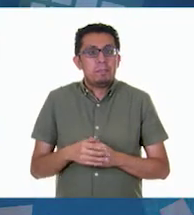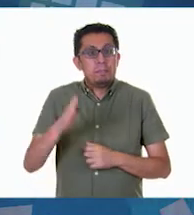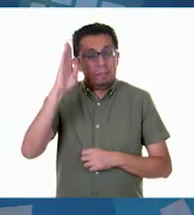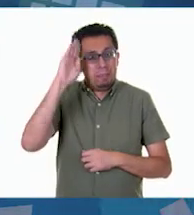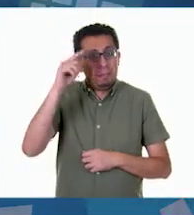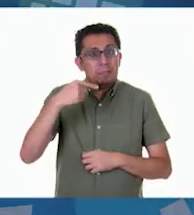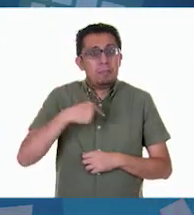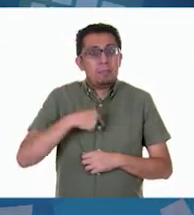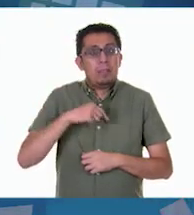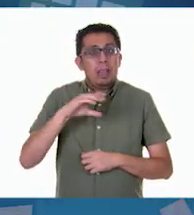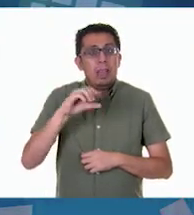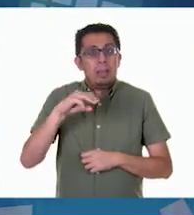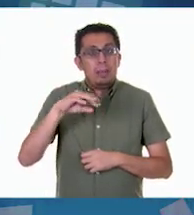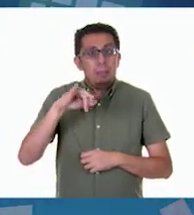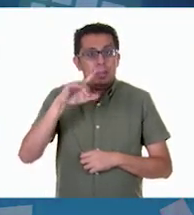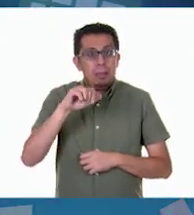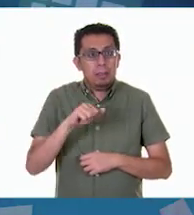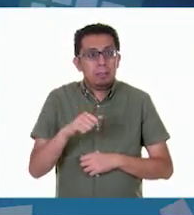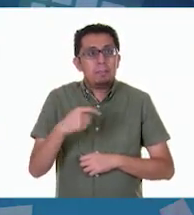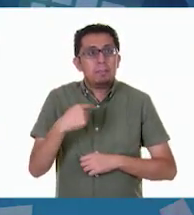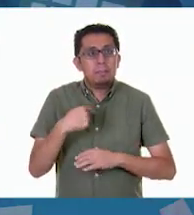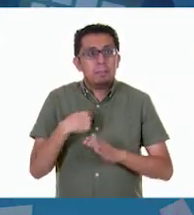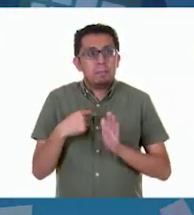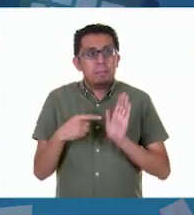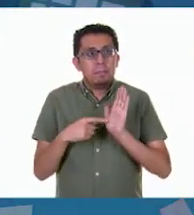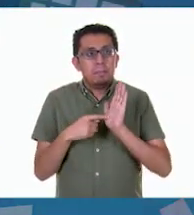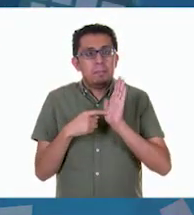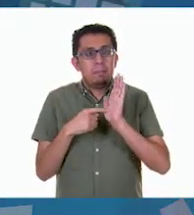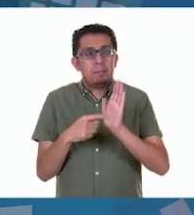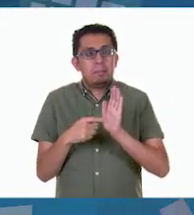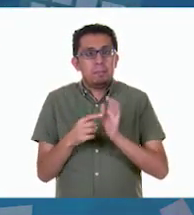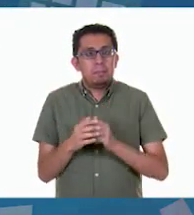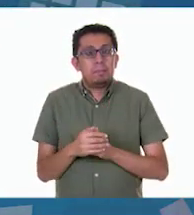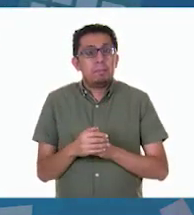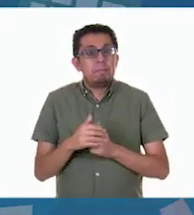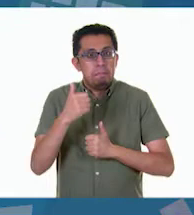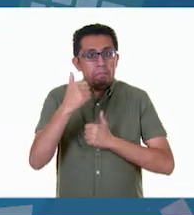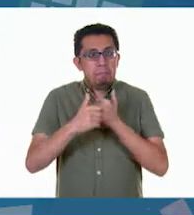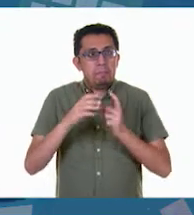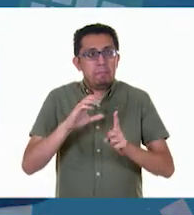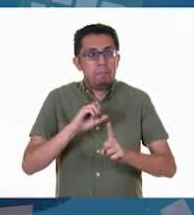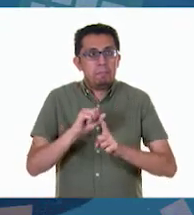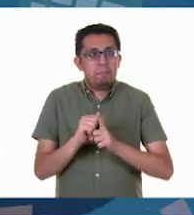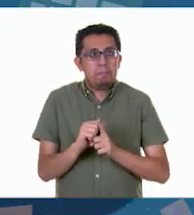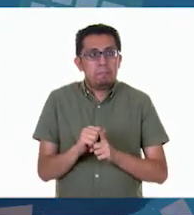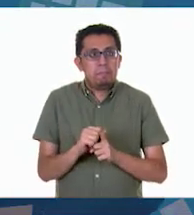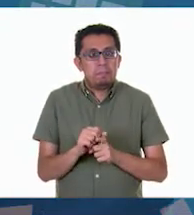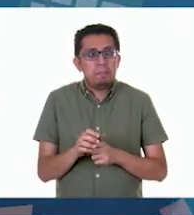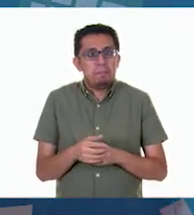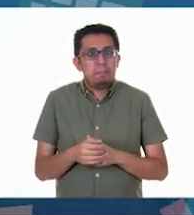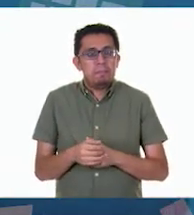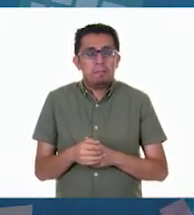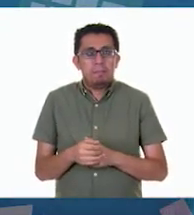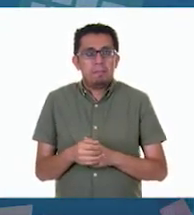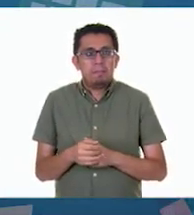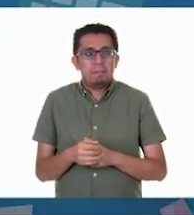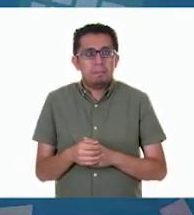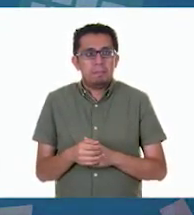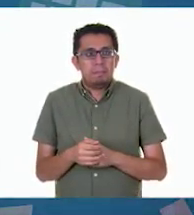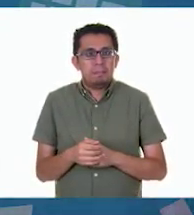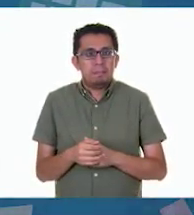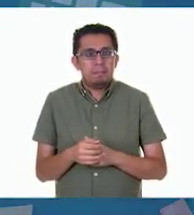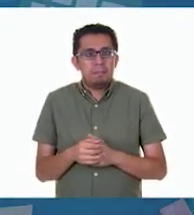Hola, mi nombre es Camila. Hoy les tengo un nuevo reto. Se llama El Giro del Tiempo.